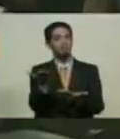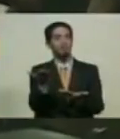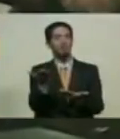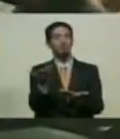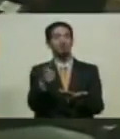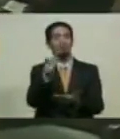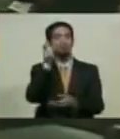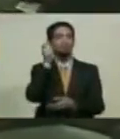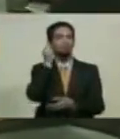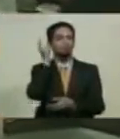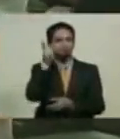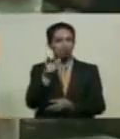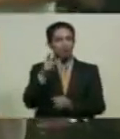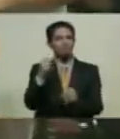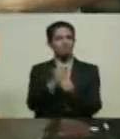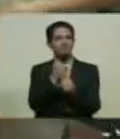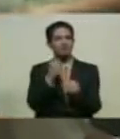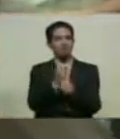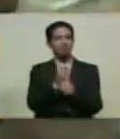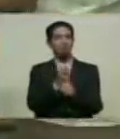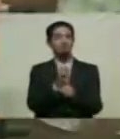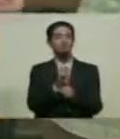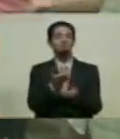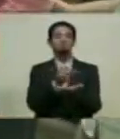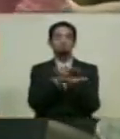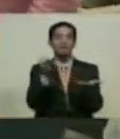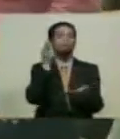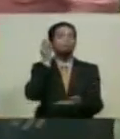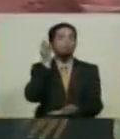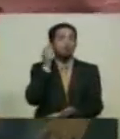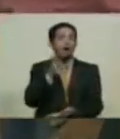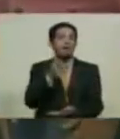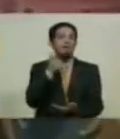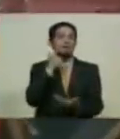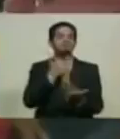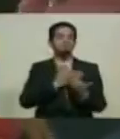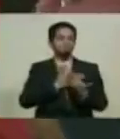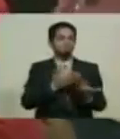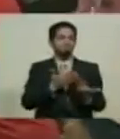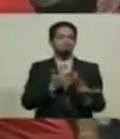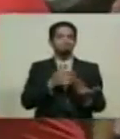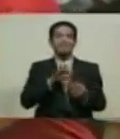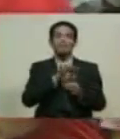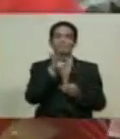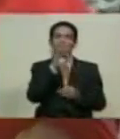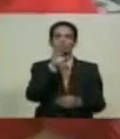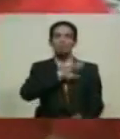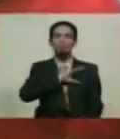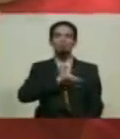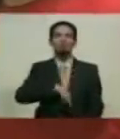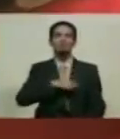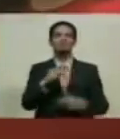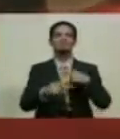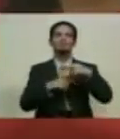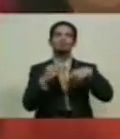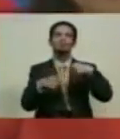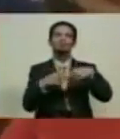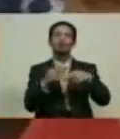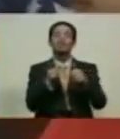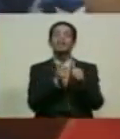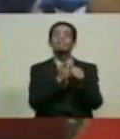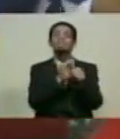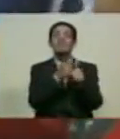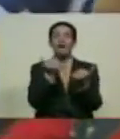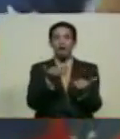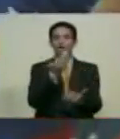a la trabajadora, a las mujeres que son el corazón, la fibra, el espíritu de esta revolución y que son las primeras en el